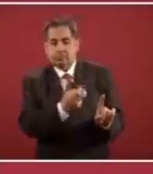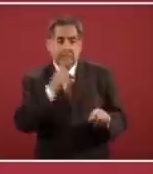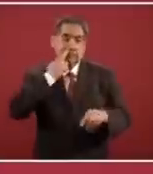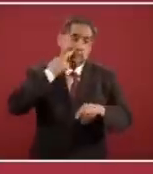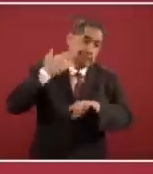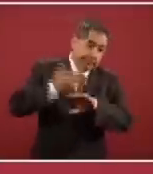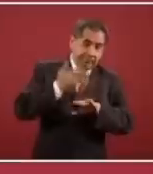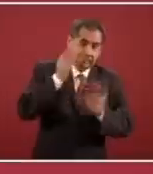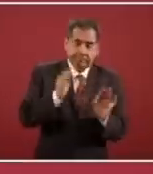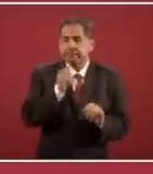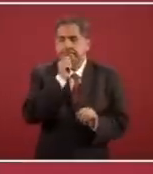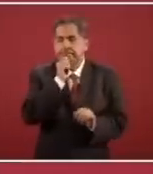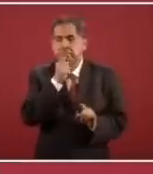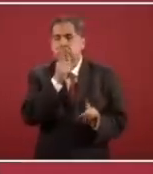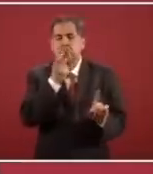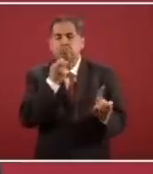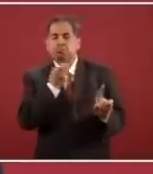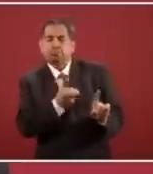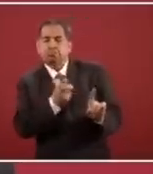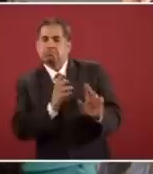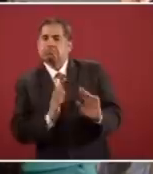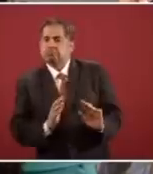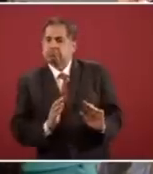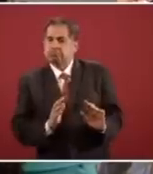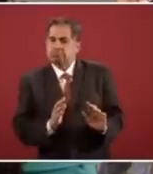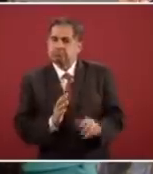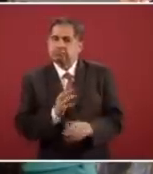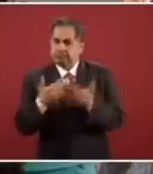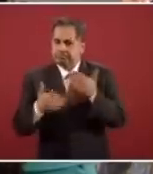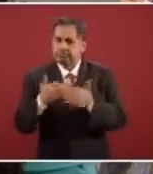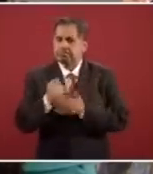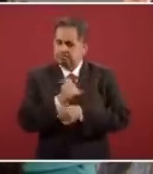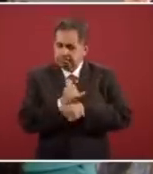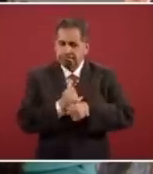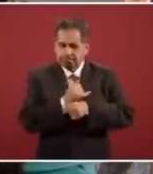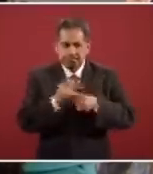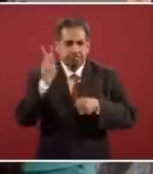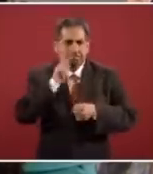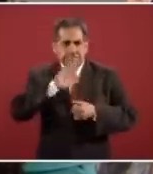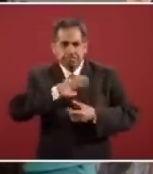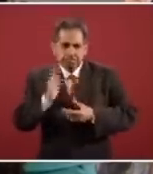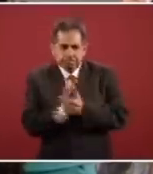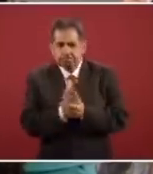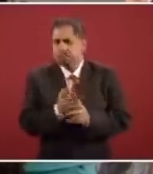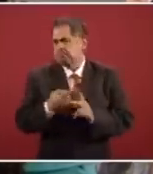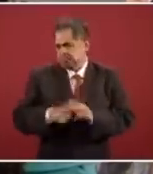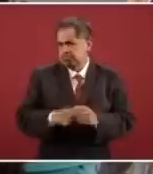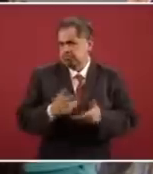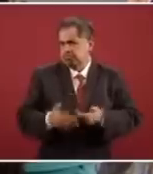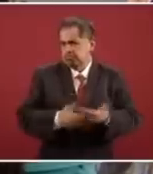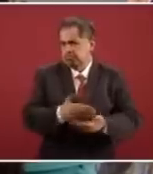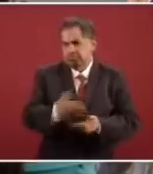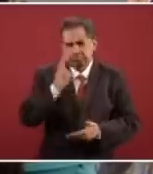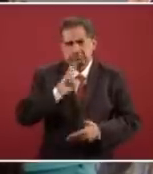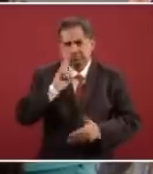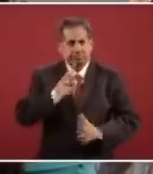delito. Y hay un proceso iniciado.